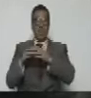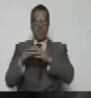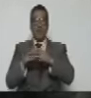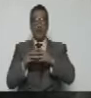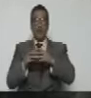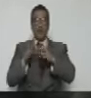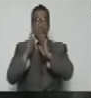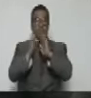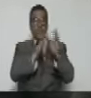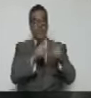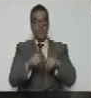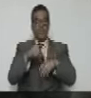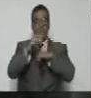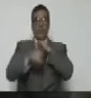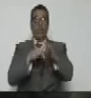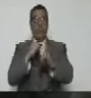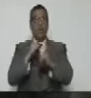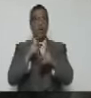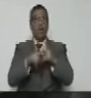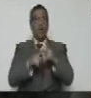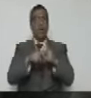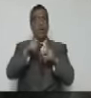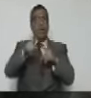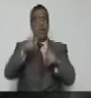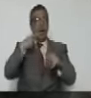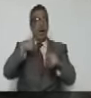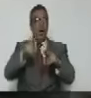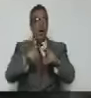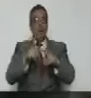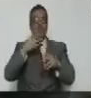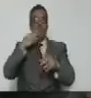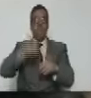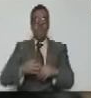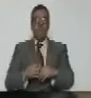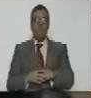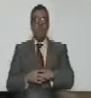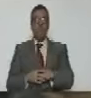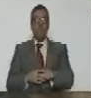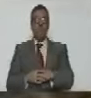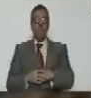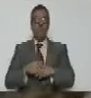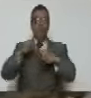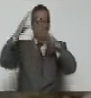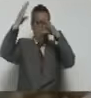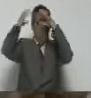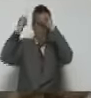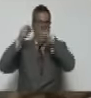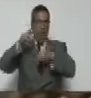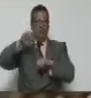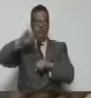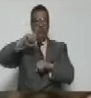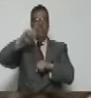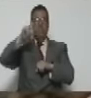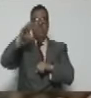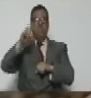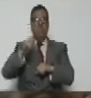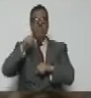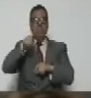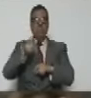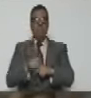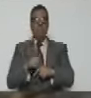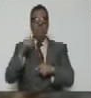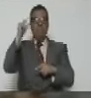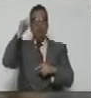tal manera que estamos lo suficientemente convencidos que el embajador Reinaldo Bolívar será